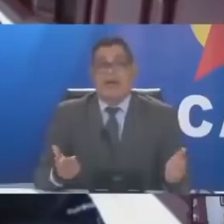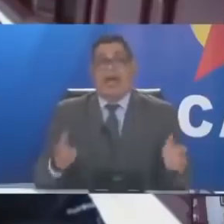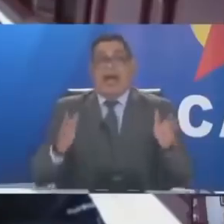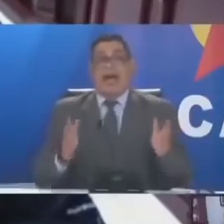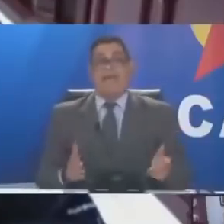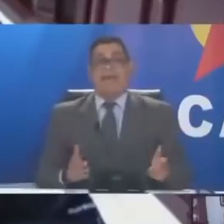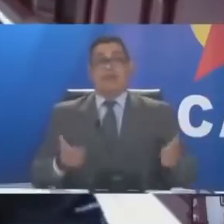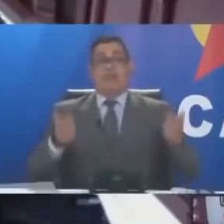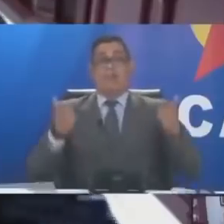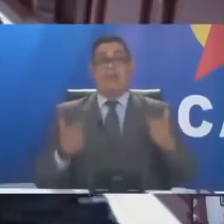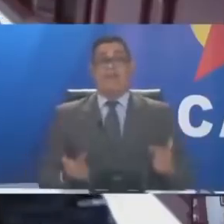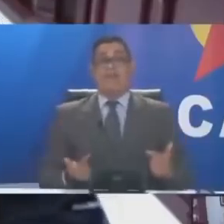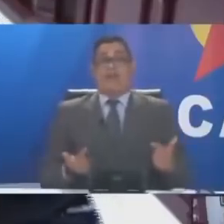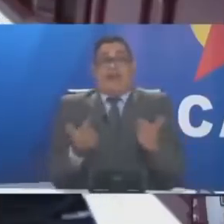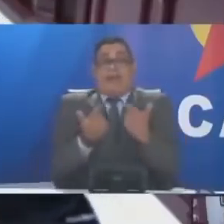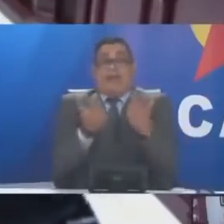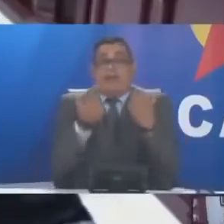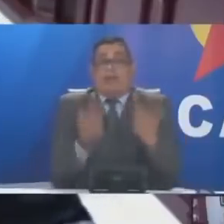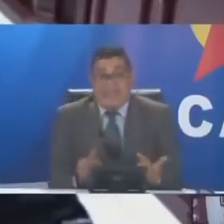en ibook él